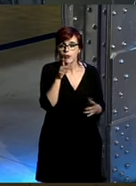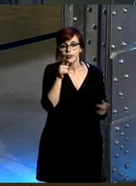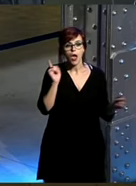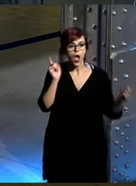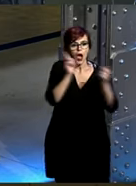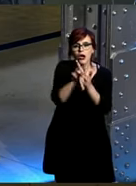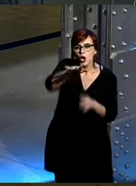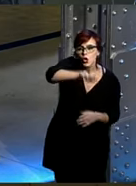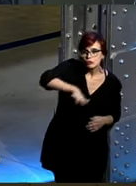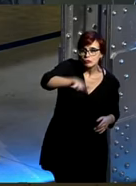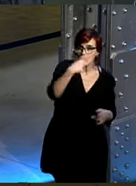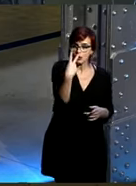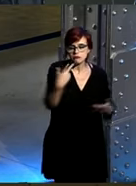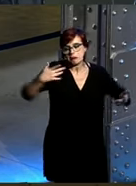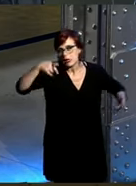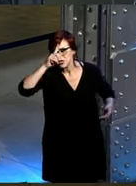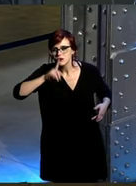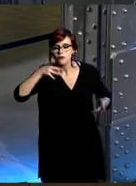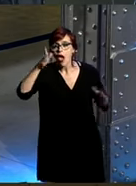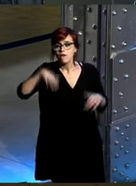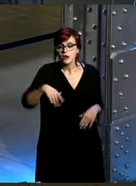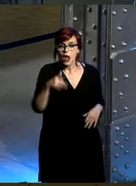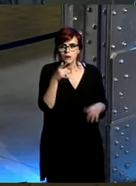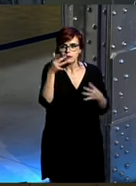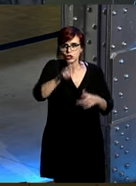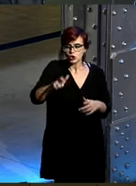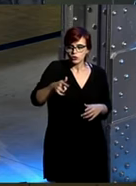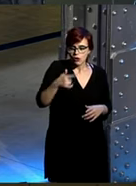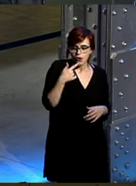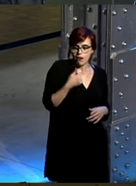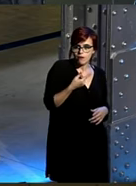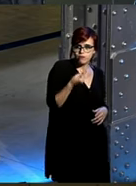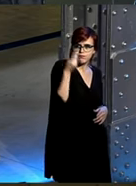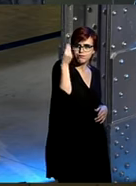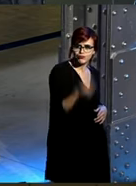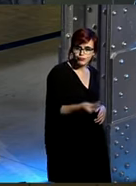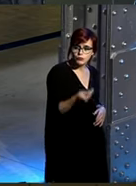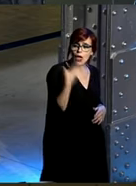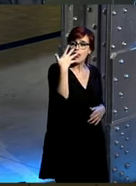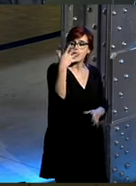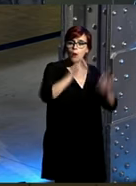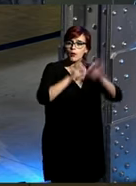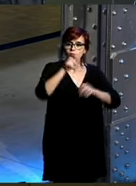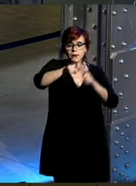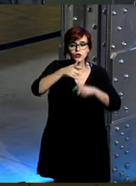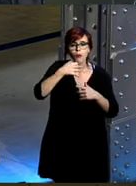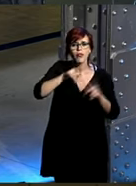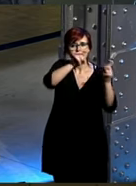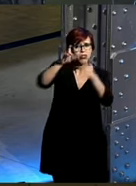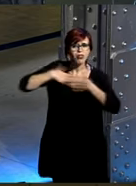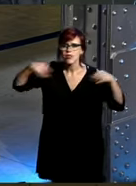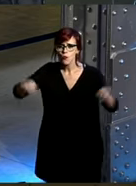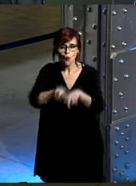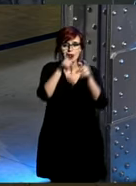dos cosas, más o menos, qué sé yo. Y siempre va a haber gente brillante. Un 5% de la población es brillante, puede hacer cualquier cosa en cualquier lado, con título,